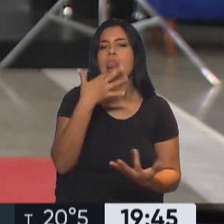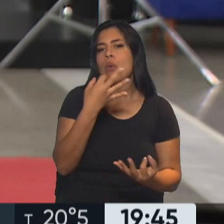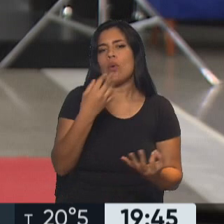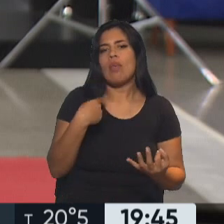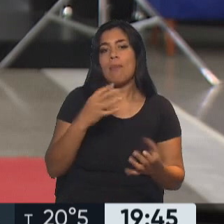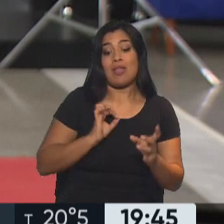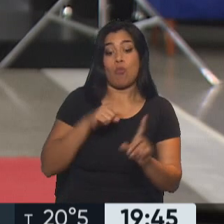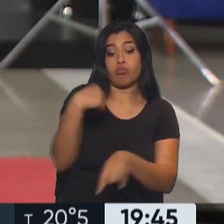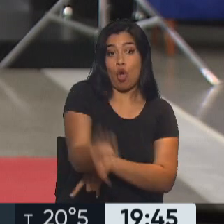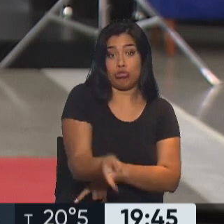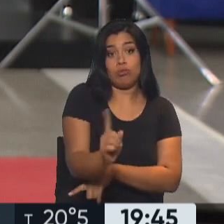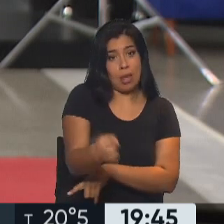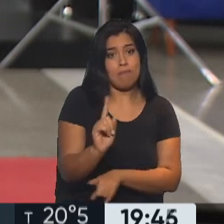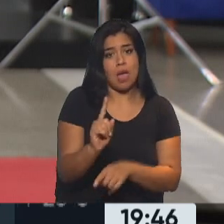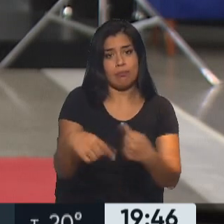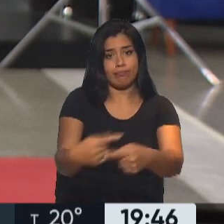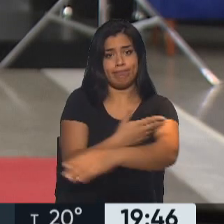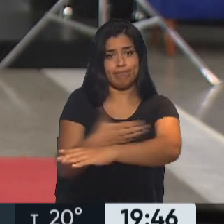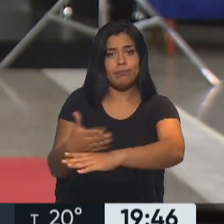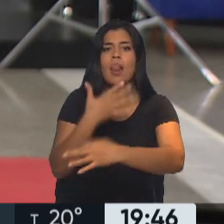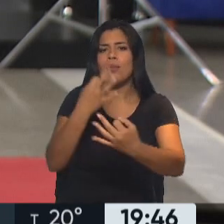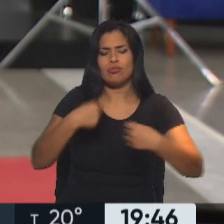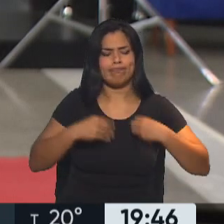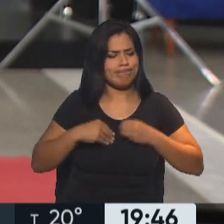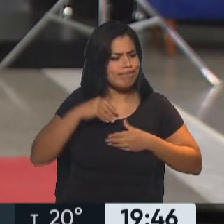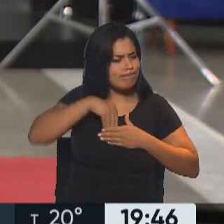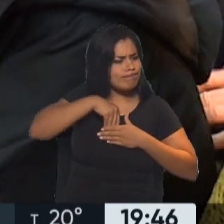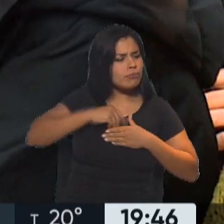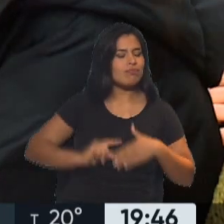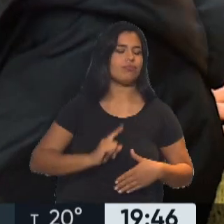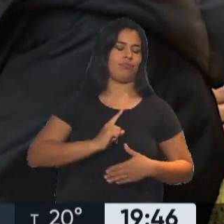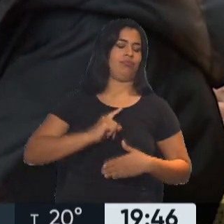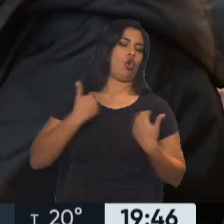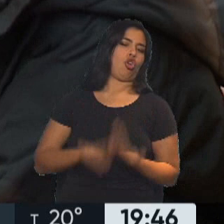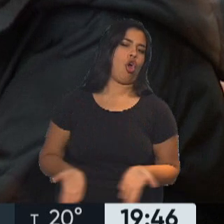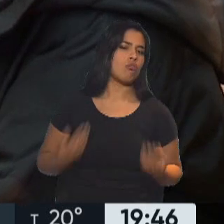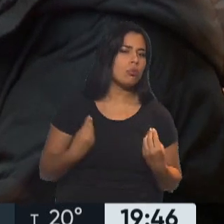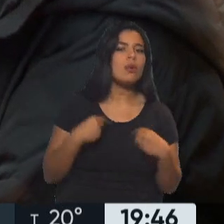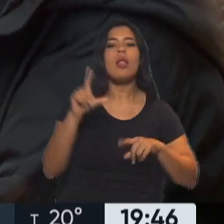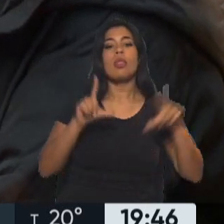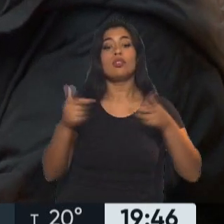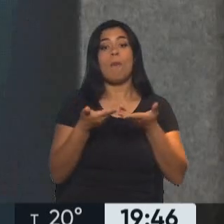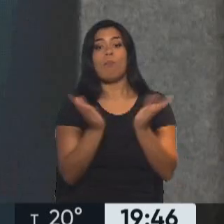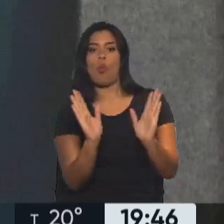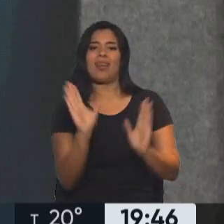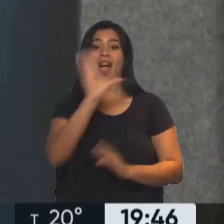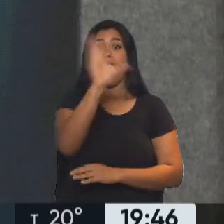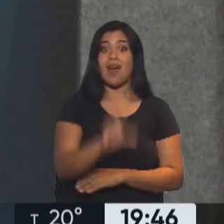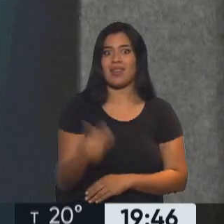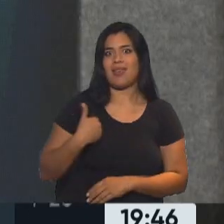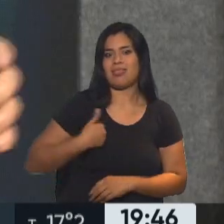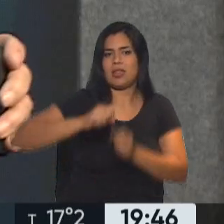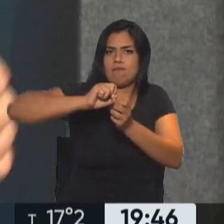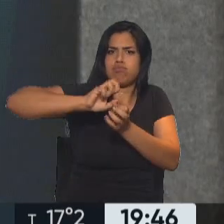del año próximo, es todo un honor, porque en verdad la televisión pública llega a todos los lugares del país, lo sabemos,